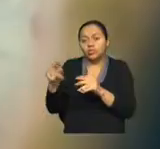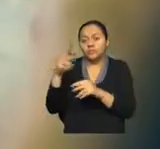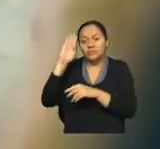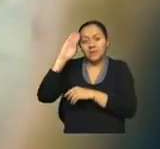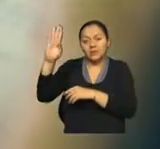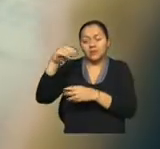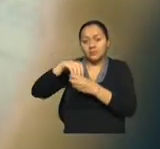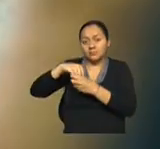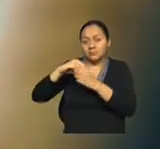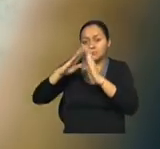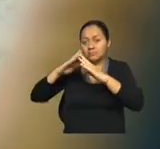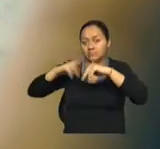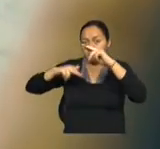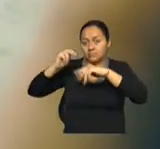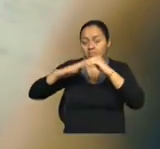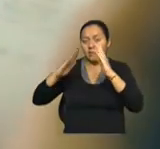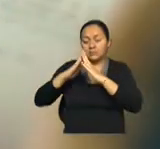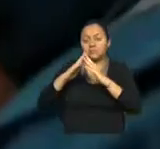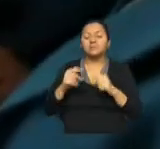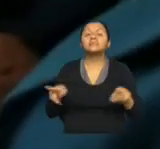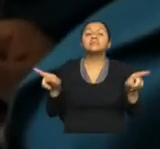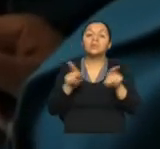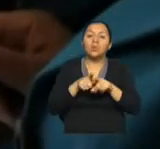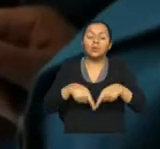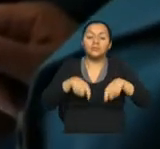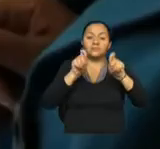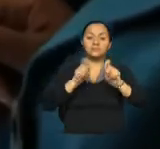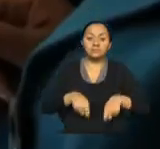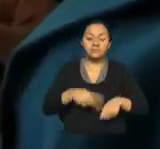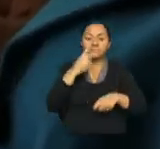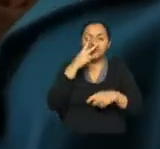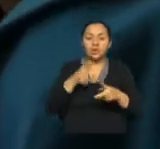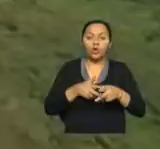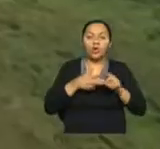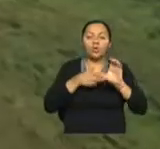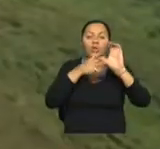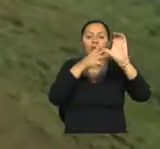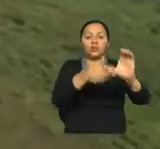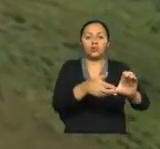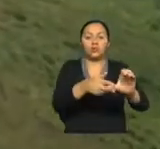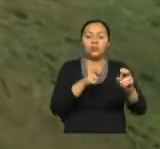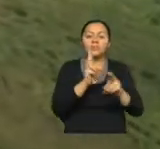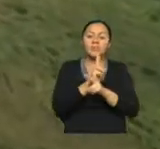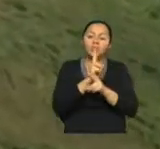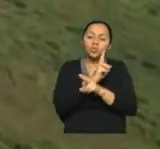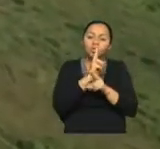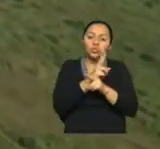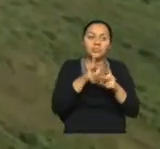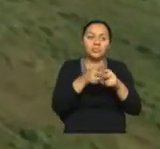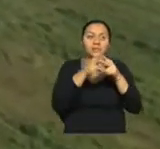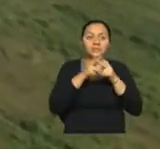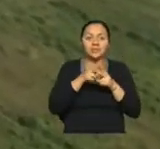militar. Asimismo, se dispuso la suscripción de un contrato de comodato o préstamo de uso del área de